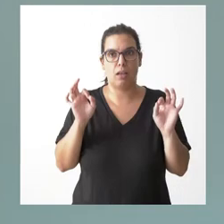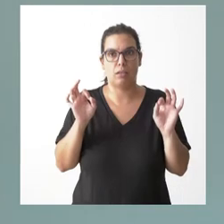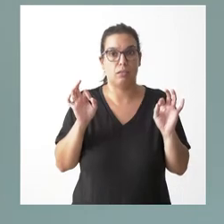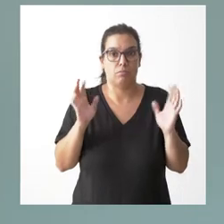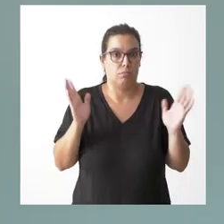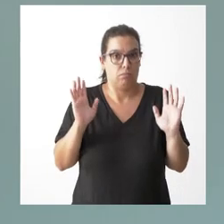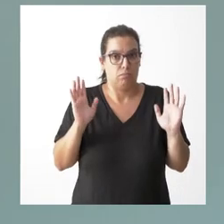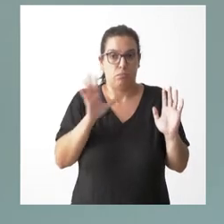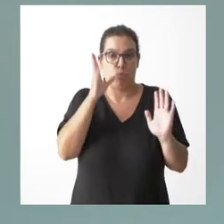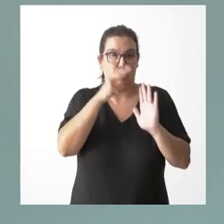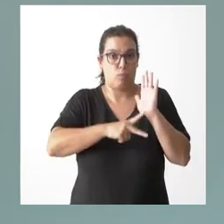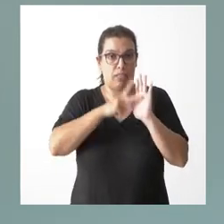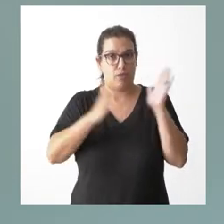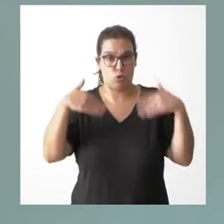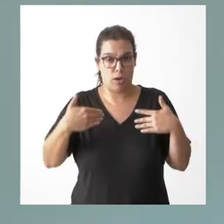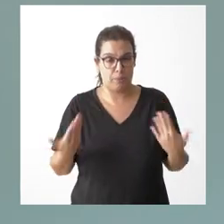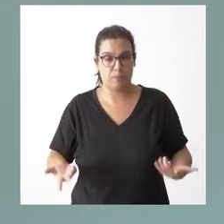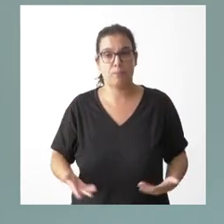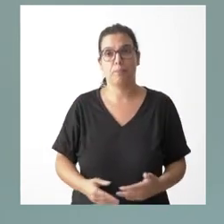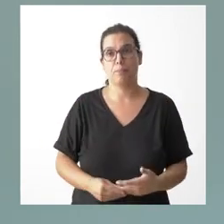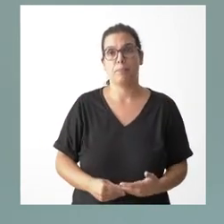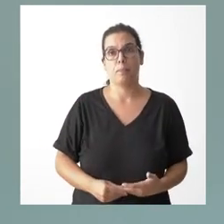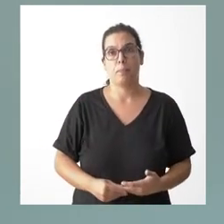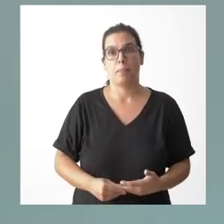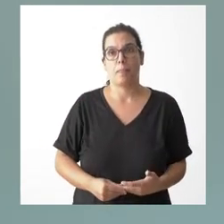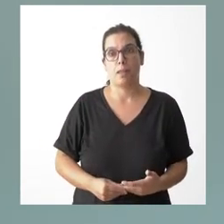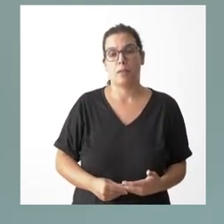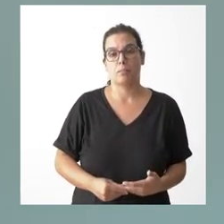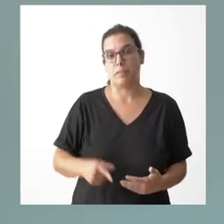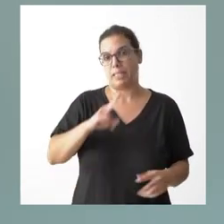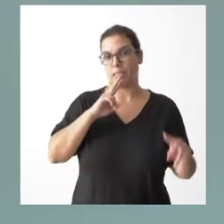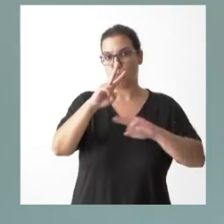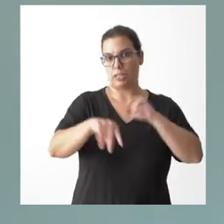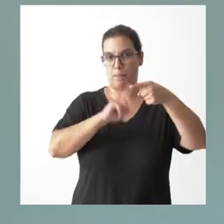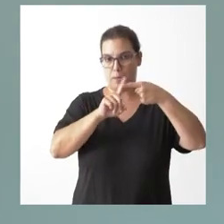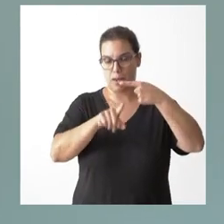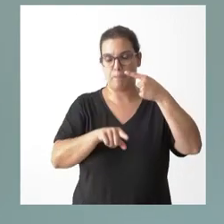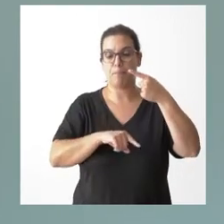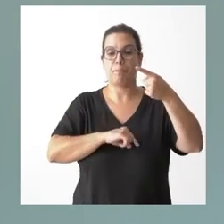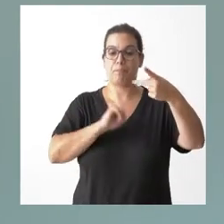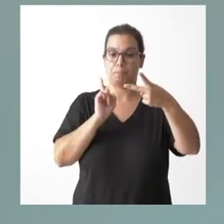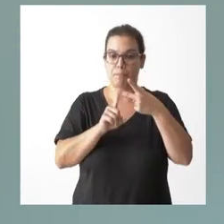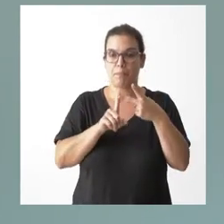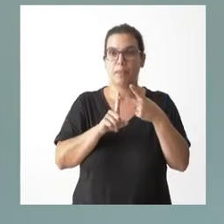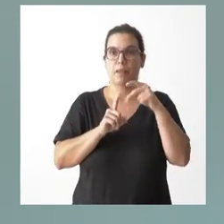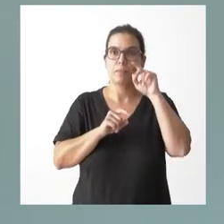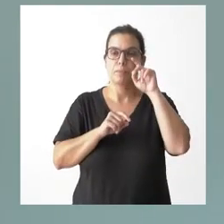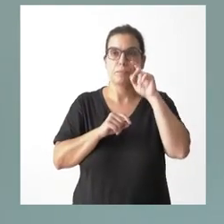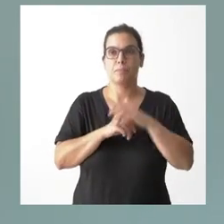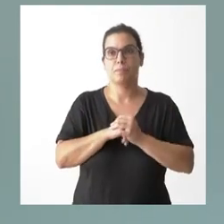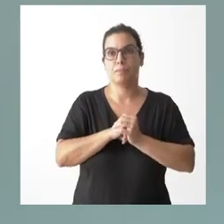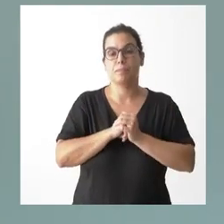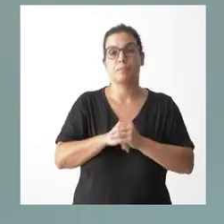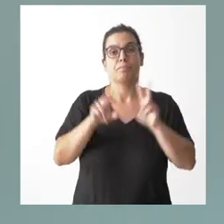que establezca que hay una mascarilla obligatoria en las aulas. Esa es la respuesta a su primera pregunta. Y respecto a la